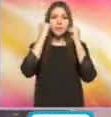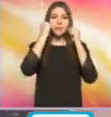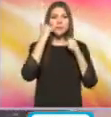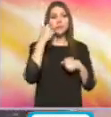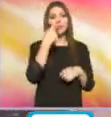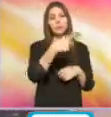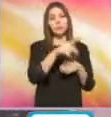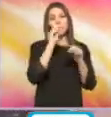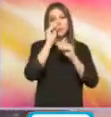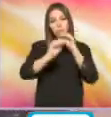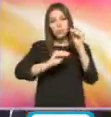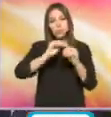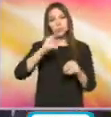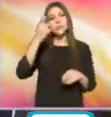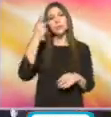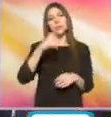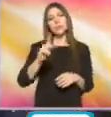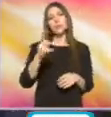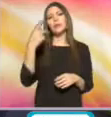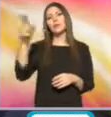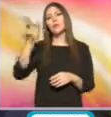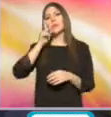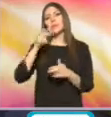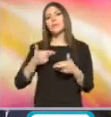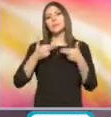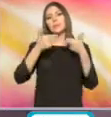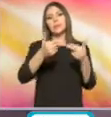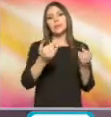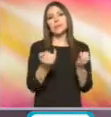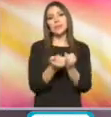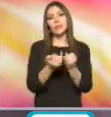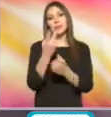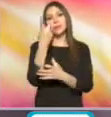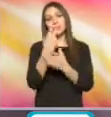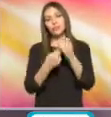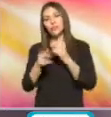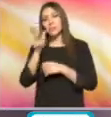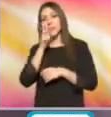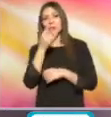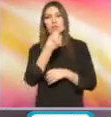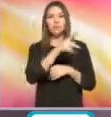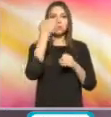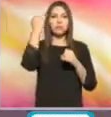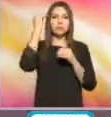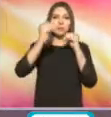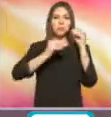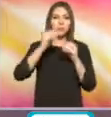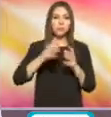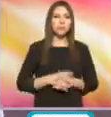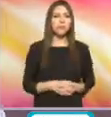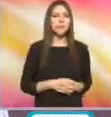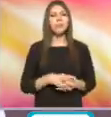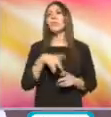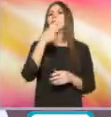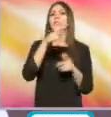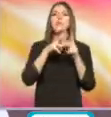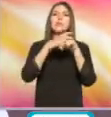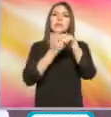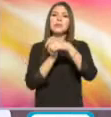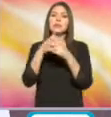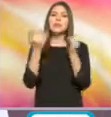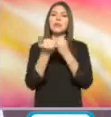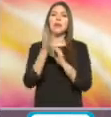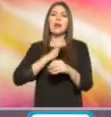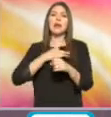esencia. Pero claro, bueno, la esencia de mi padre también. Es una disciplina que, bueno, pues lleva ciertos riesgos, como cualquier deporte,